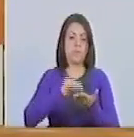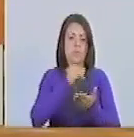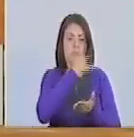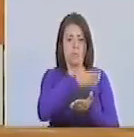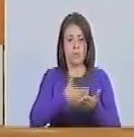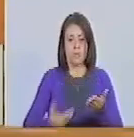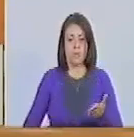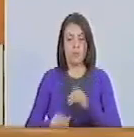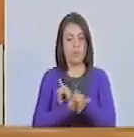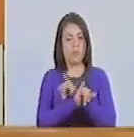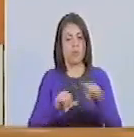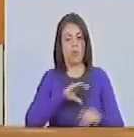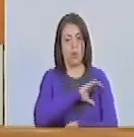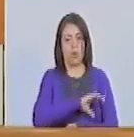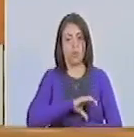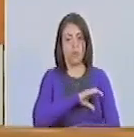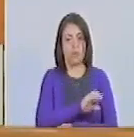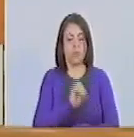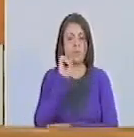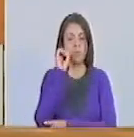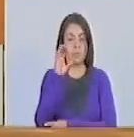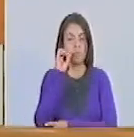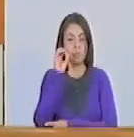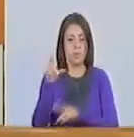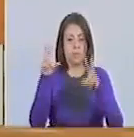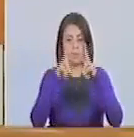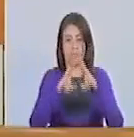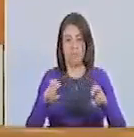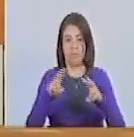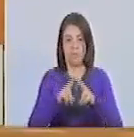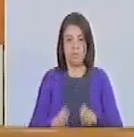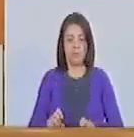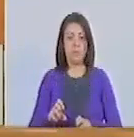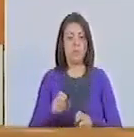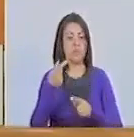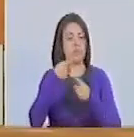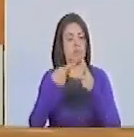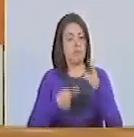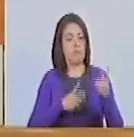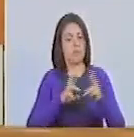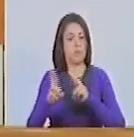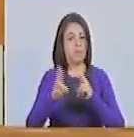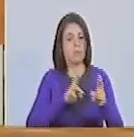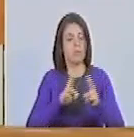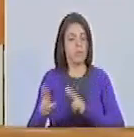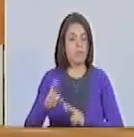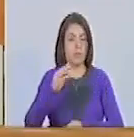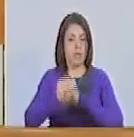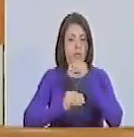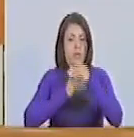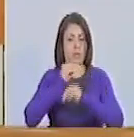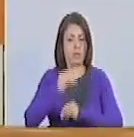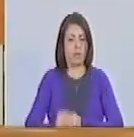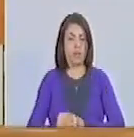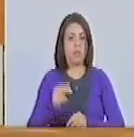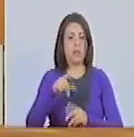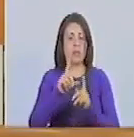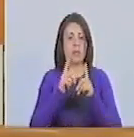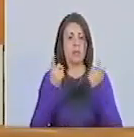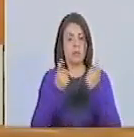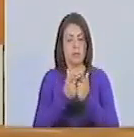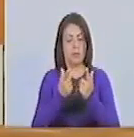informe final de la Comisión Parlamentaria de Investigación de las circunstancias relacionadas con la creación de